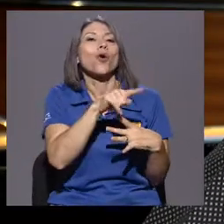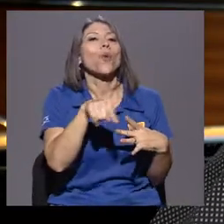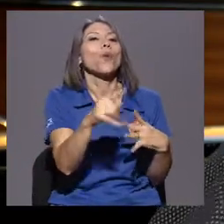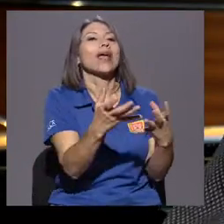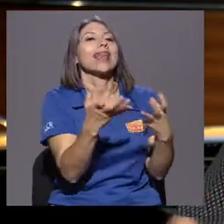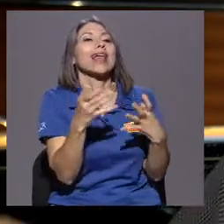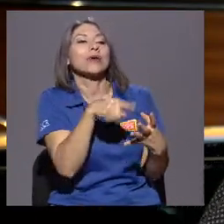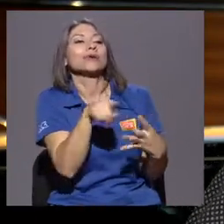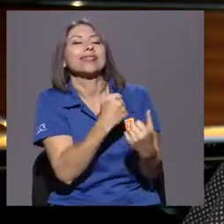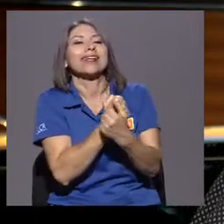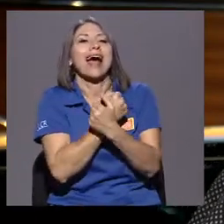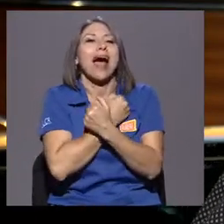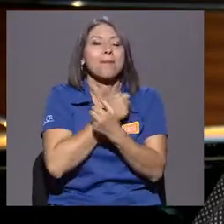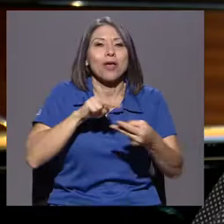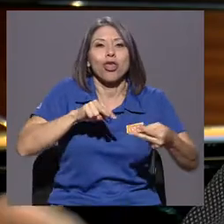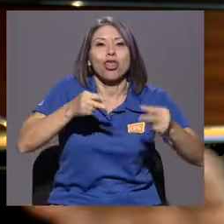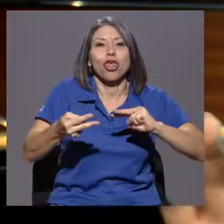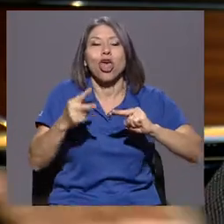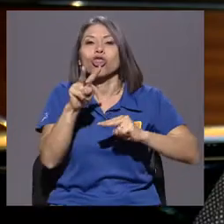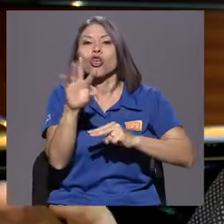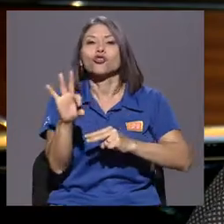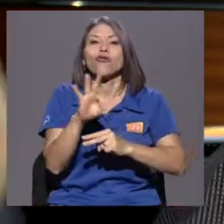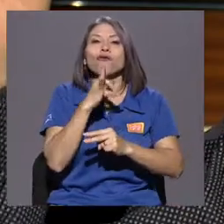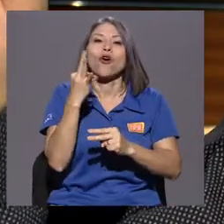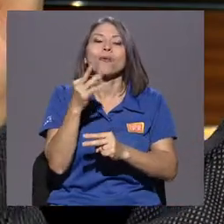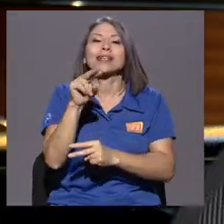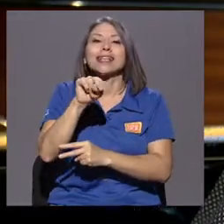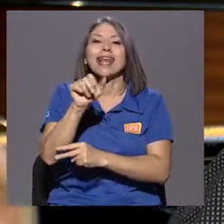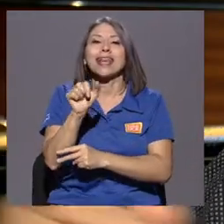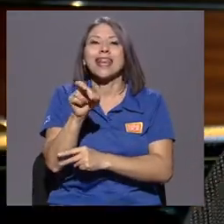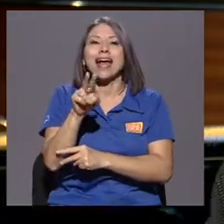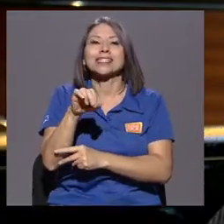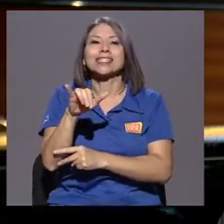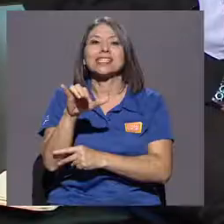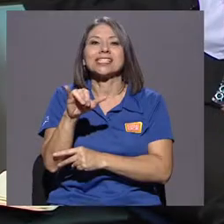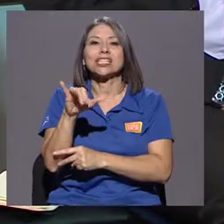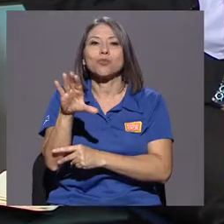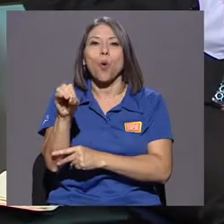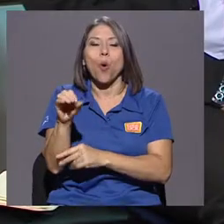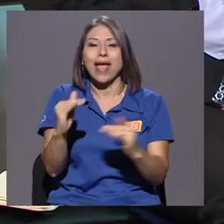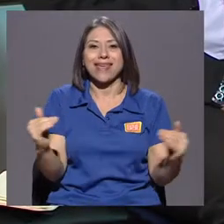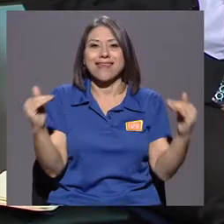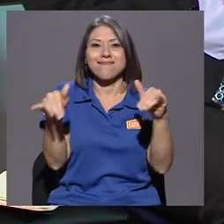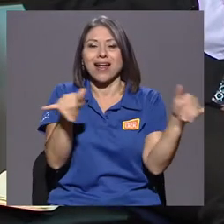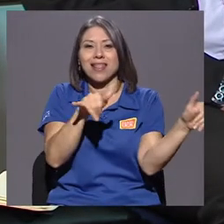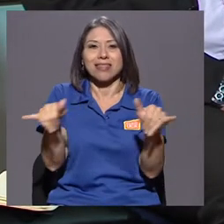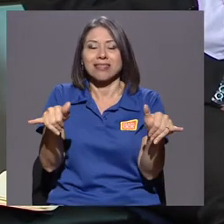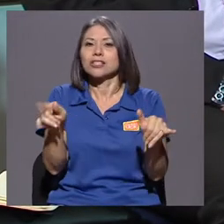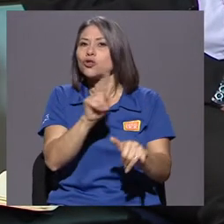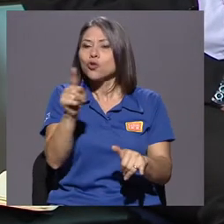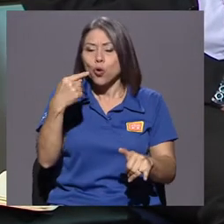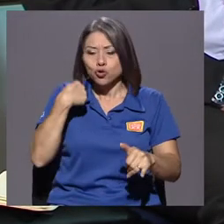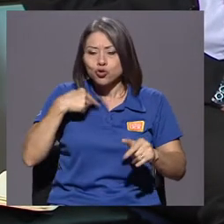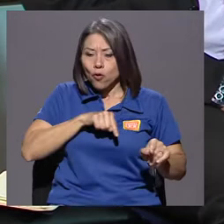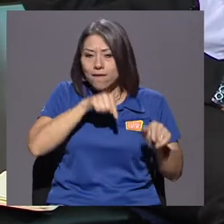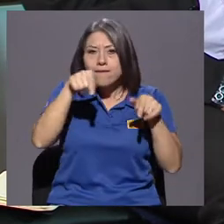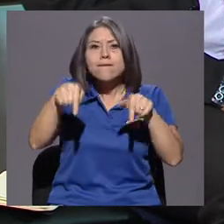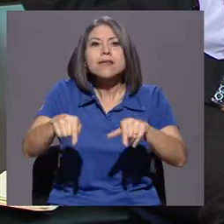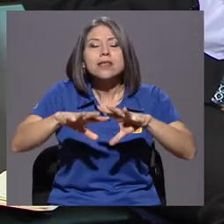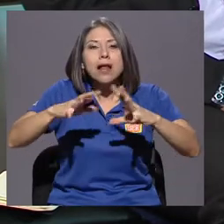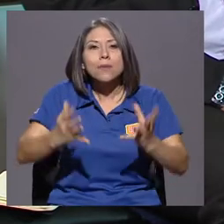amado son dos formas de narcisismo estrictamente equivalentes no yo vine al mundo a decir lo que pienso